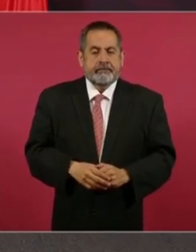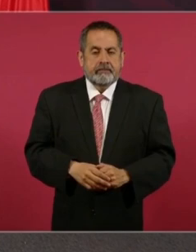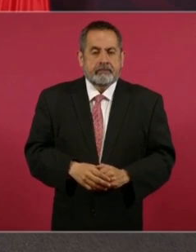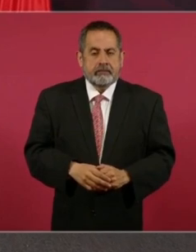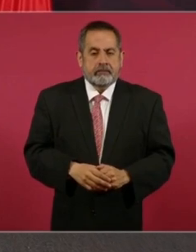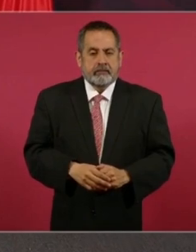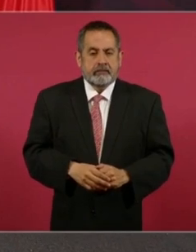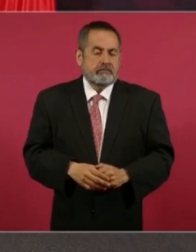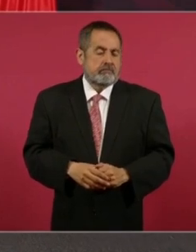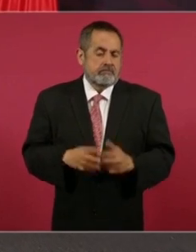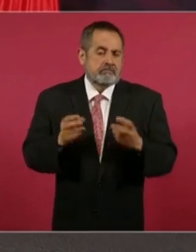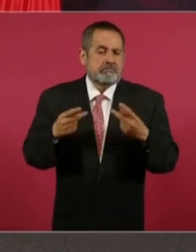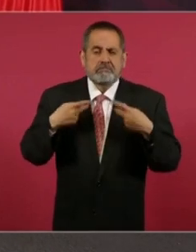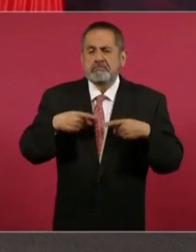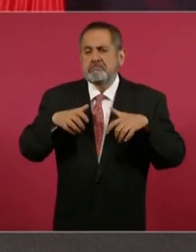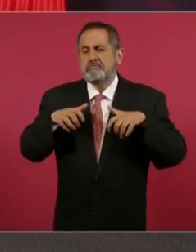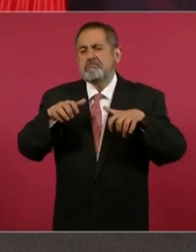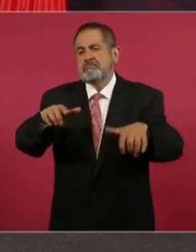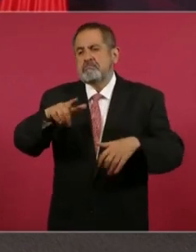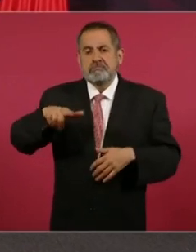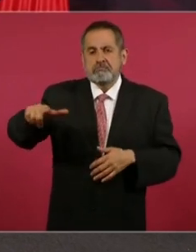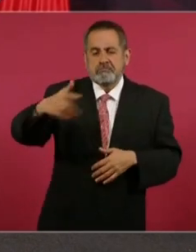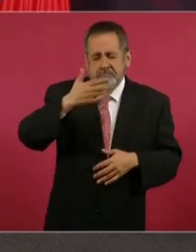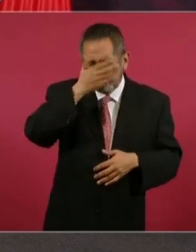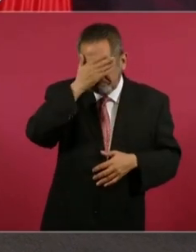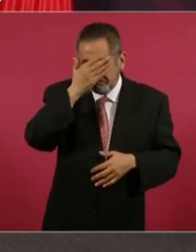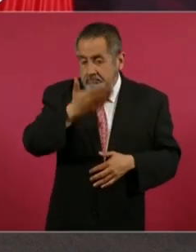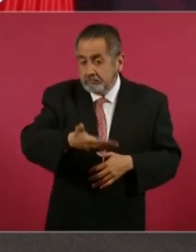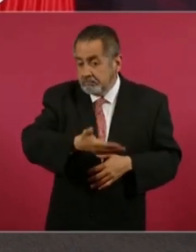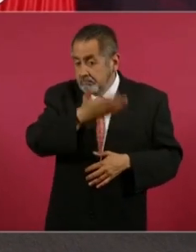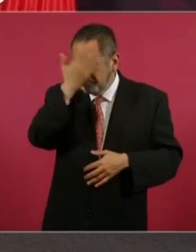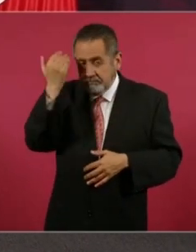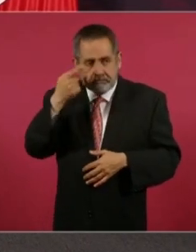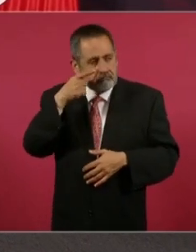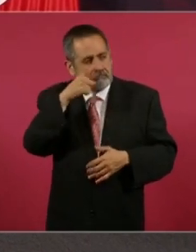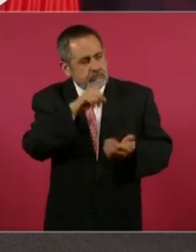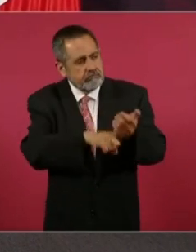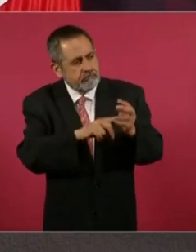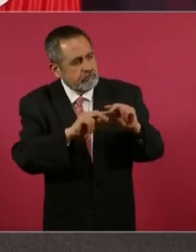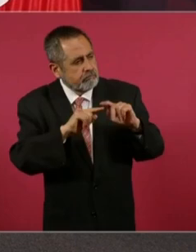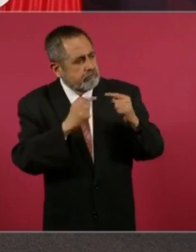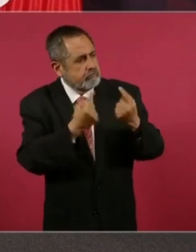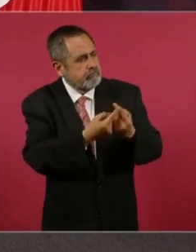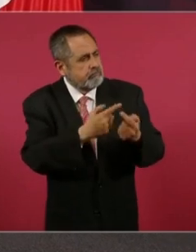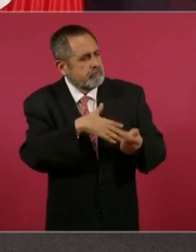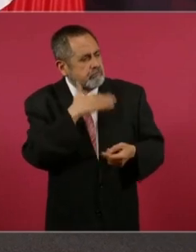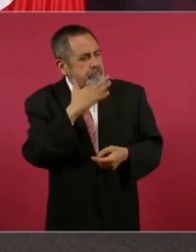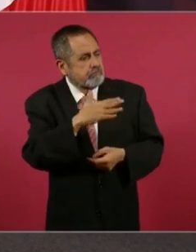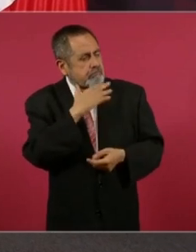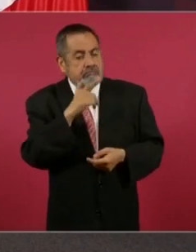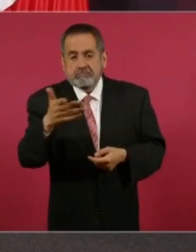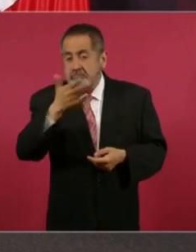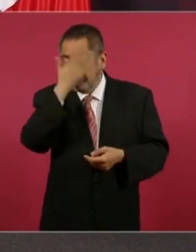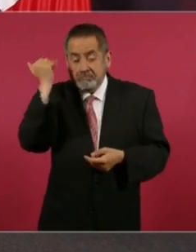Y mucha gente que ni se imagina lo que hay detrás,